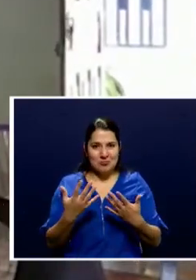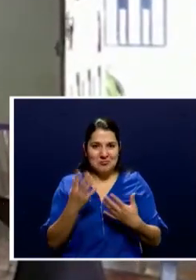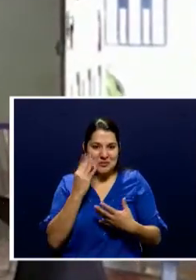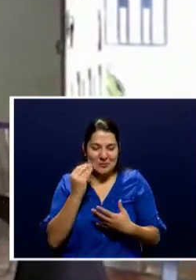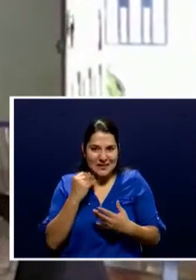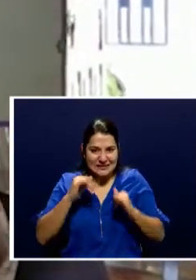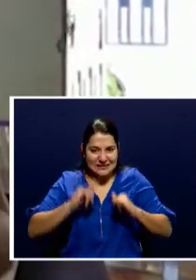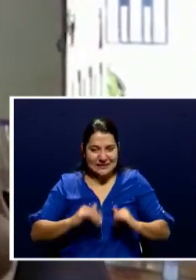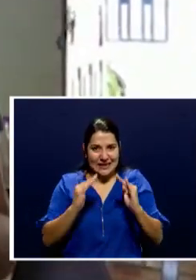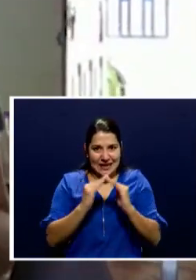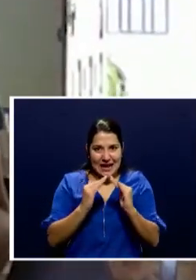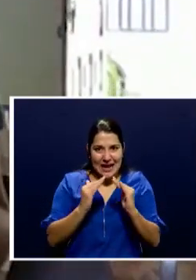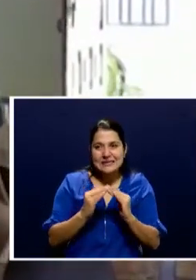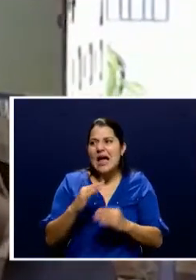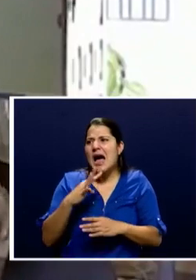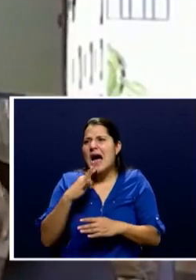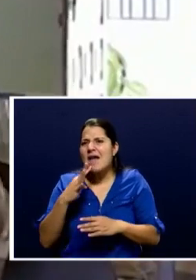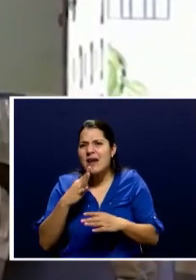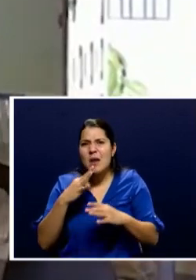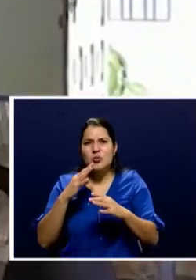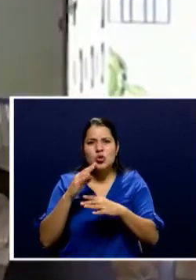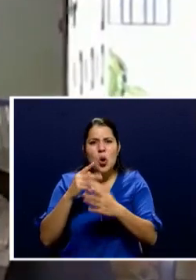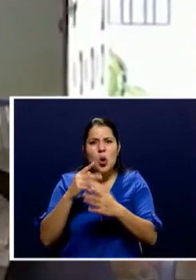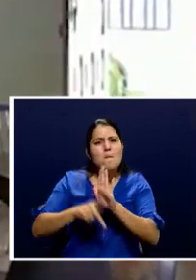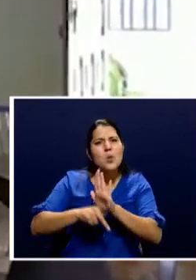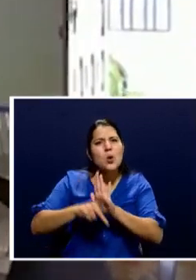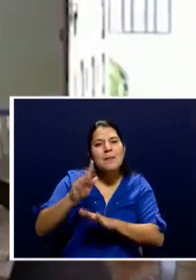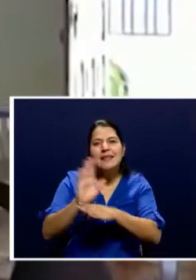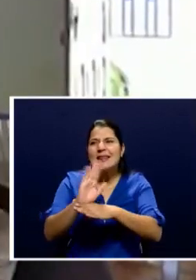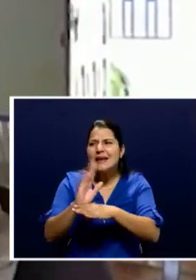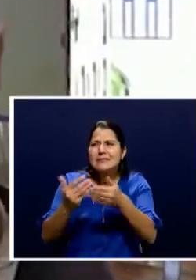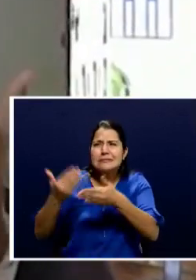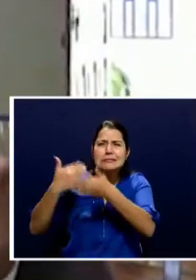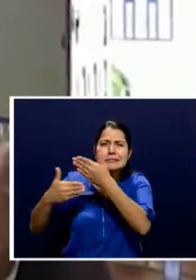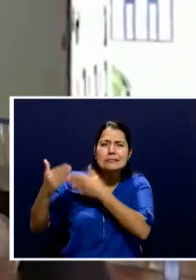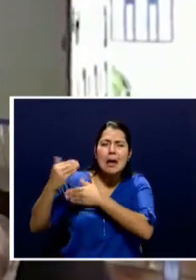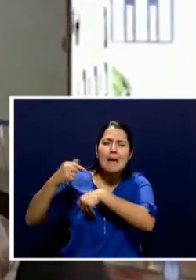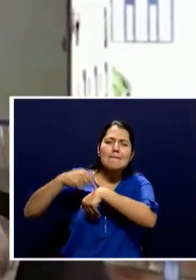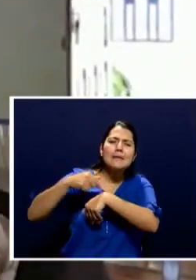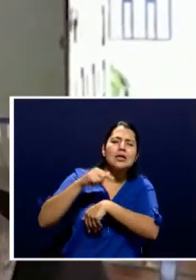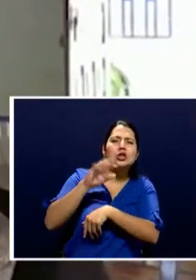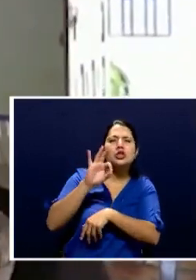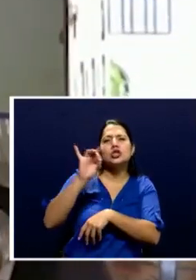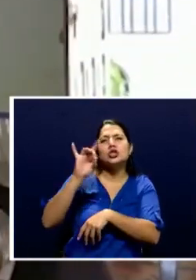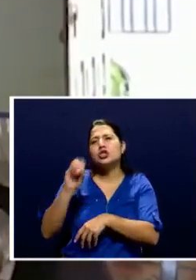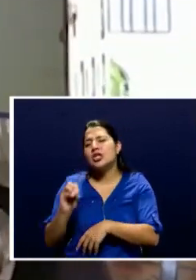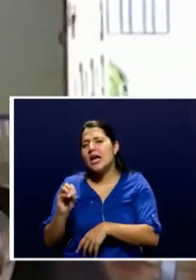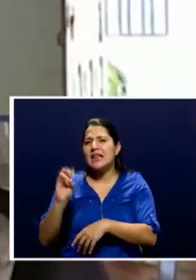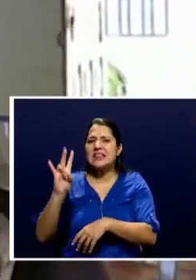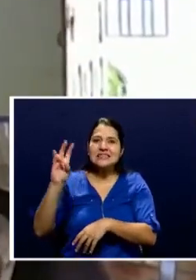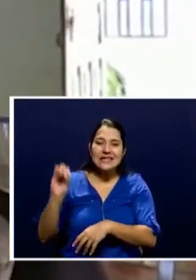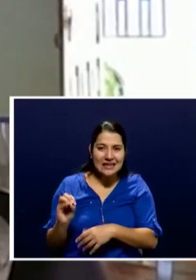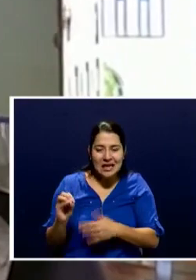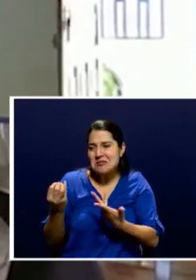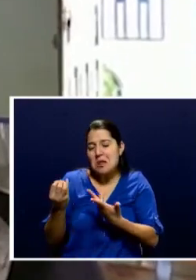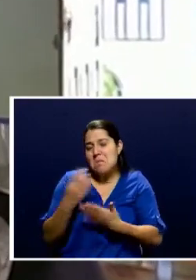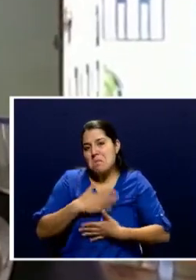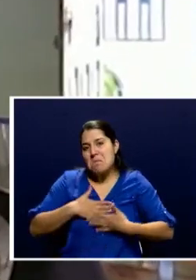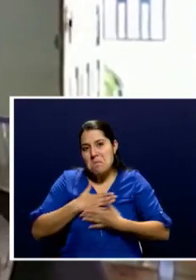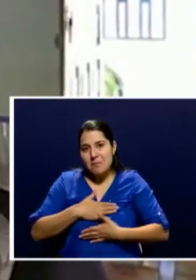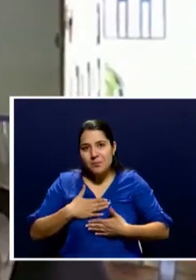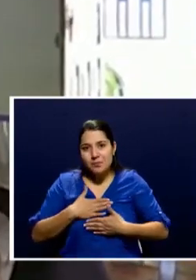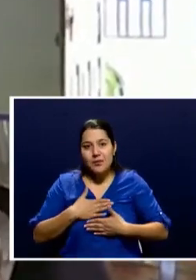de series de televisión de los años 80, 70 y demás. Y pasamos ese rato. La idea es consignar que